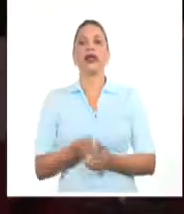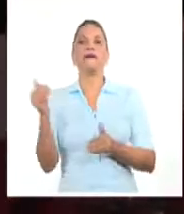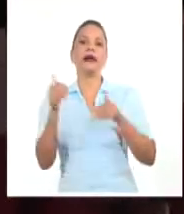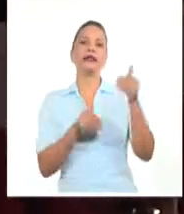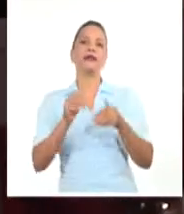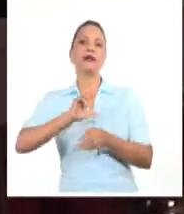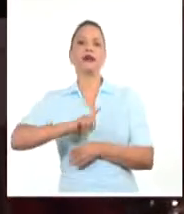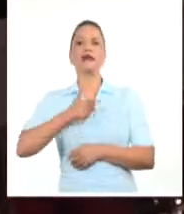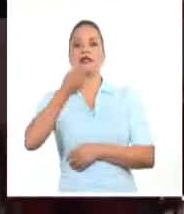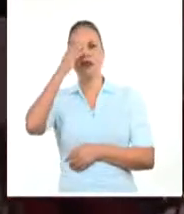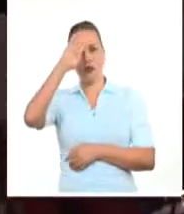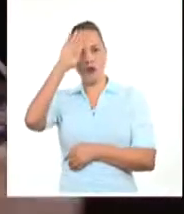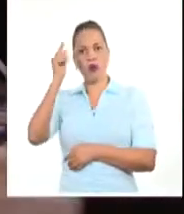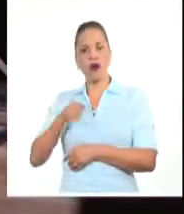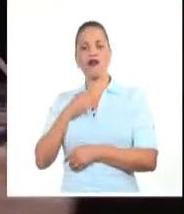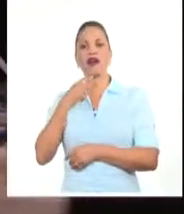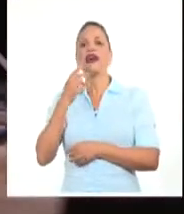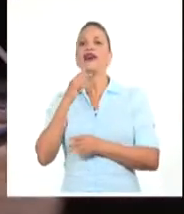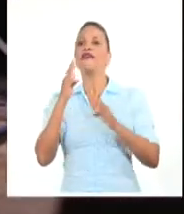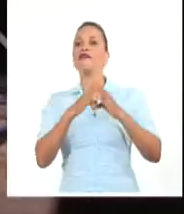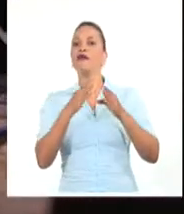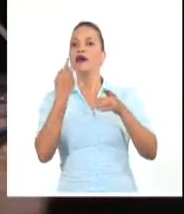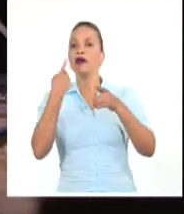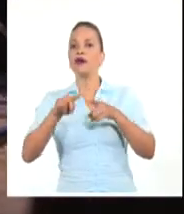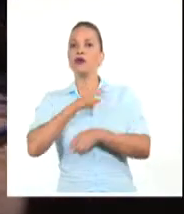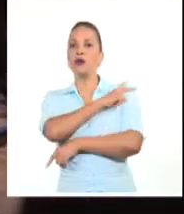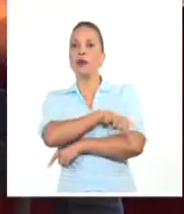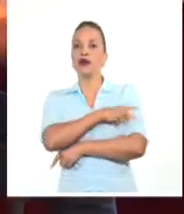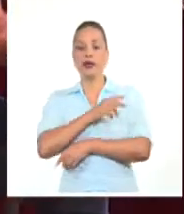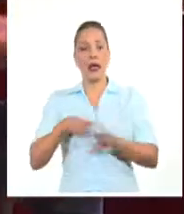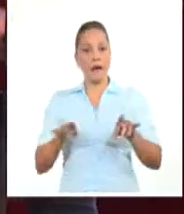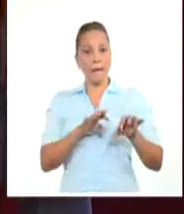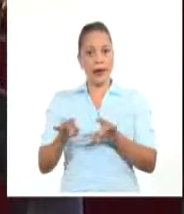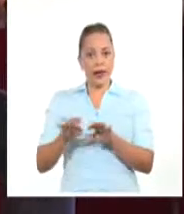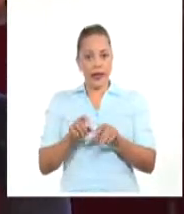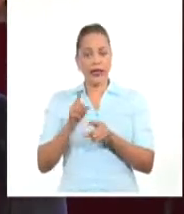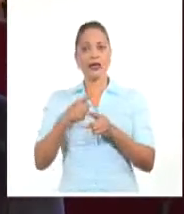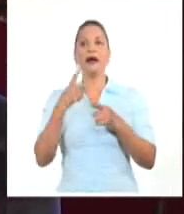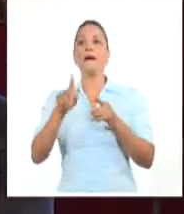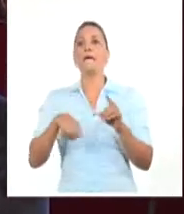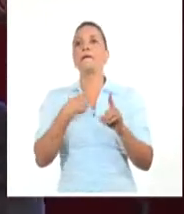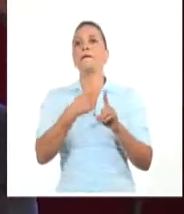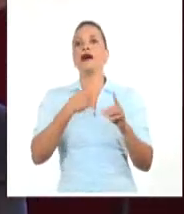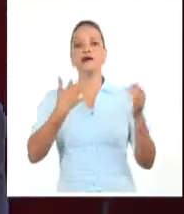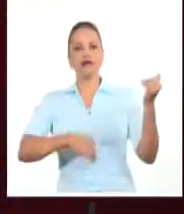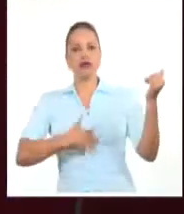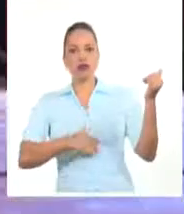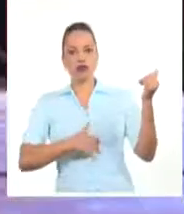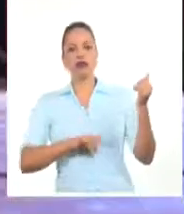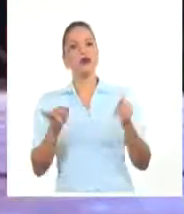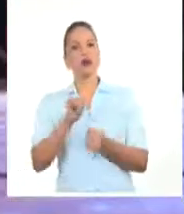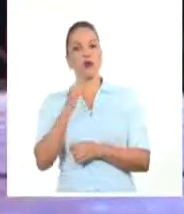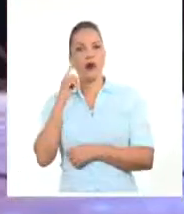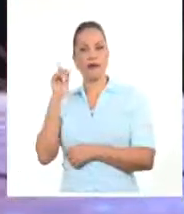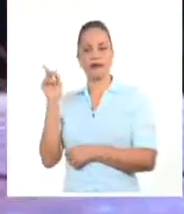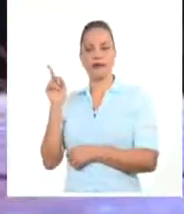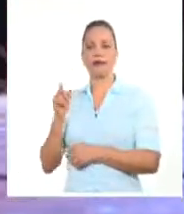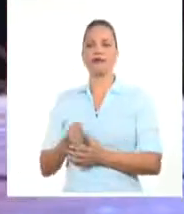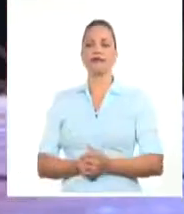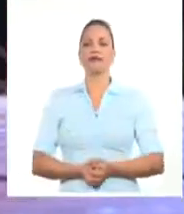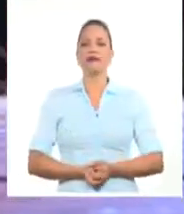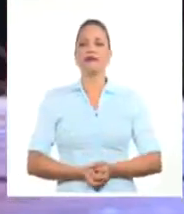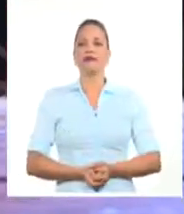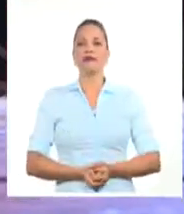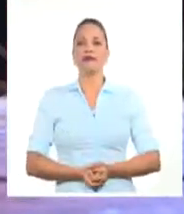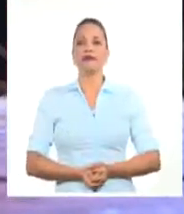artistas cubanos radicados en otras naciones, como el pianista Dairamir González y el trovador Israel de la Torre. Liet Lorain,